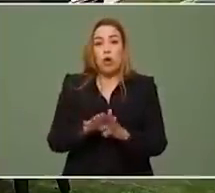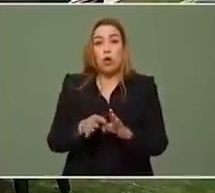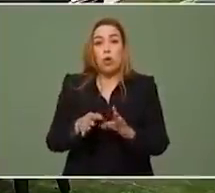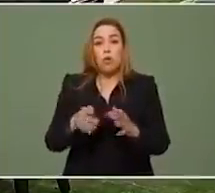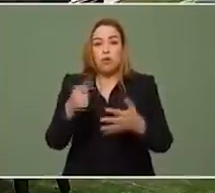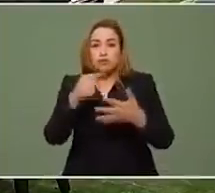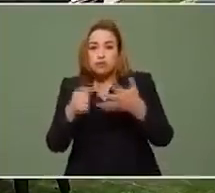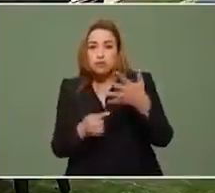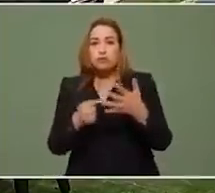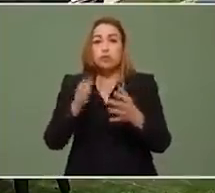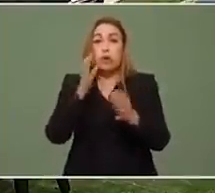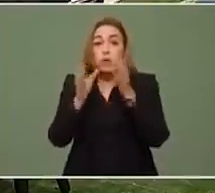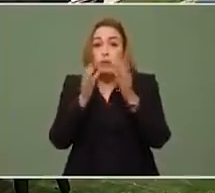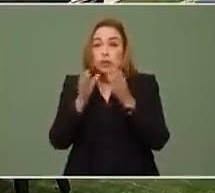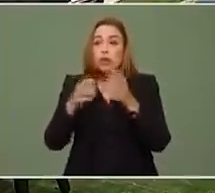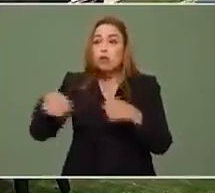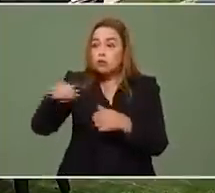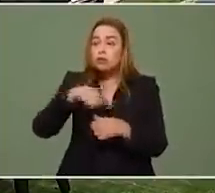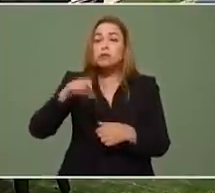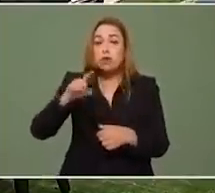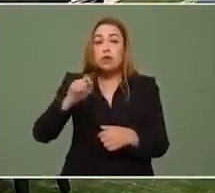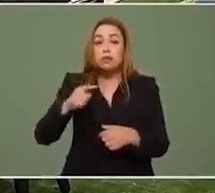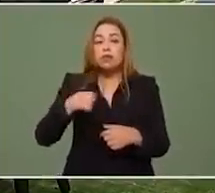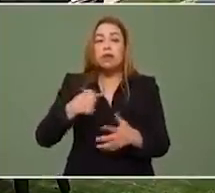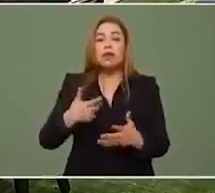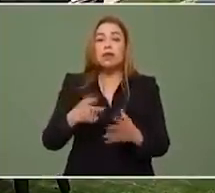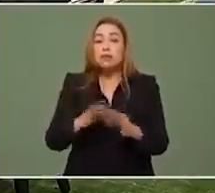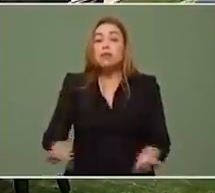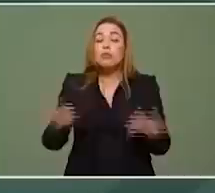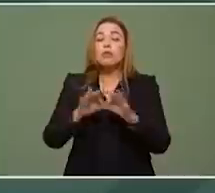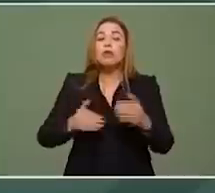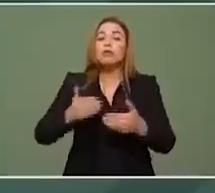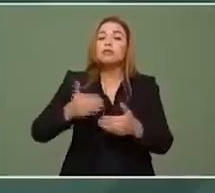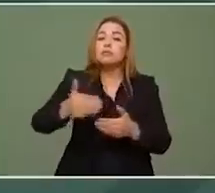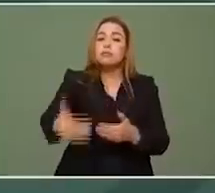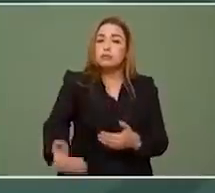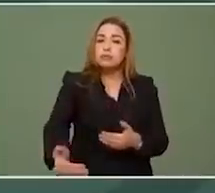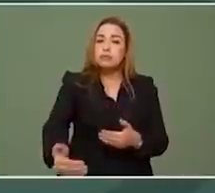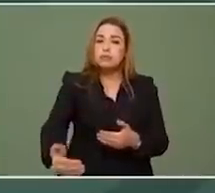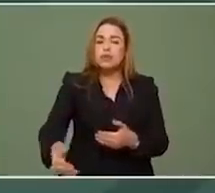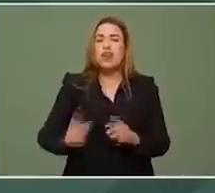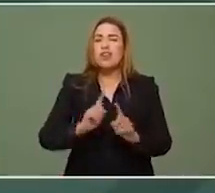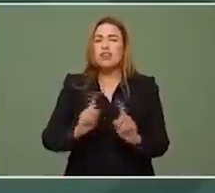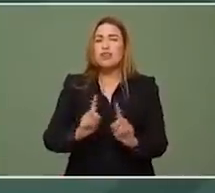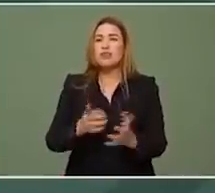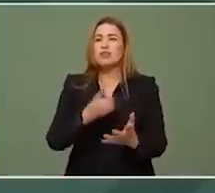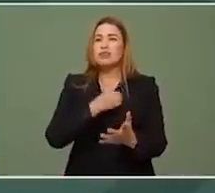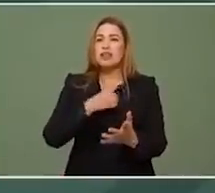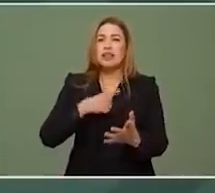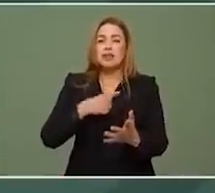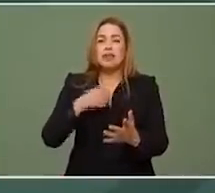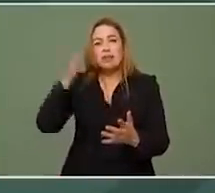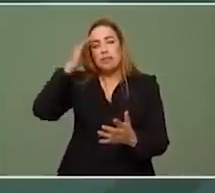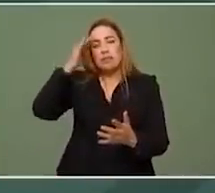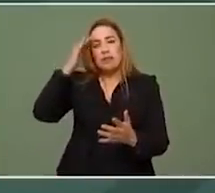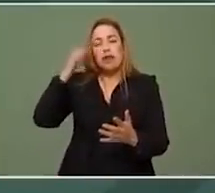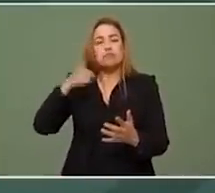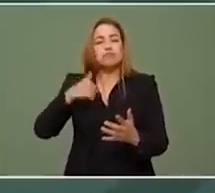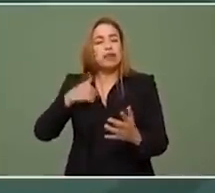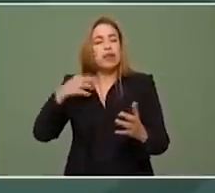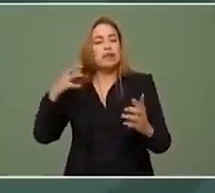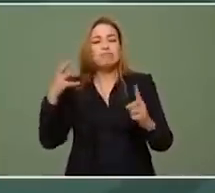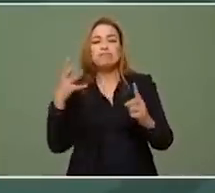creo que no se trata de triunfar a toda costa sin escrúpulos